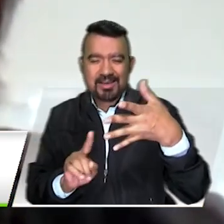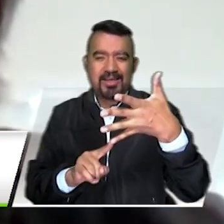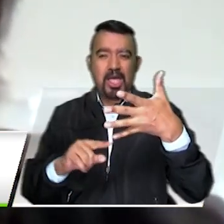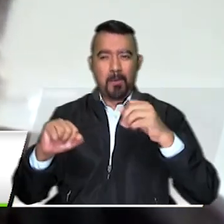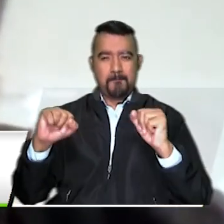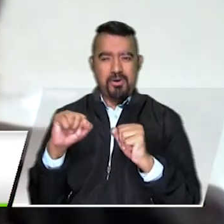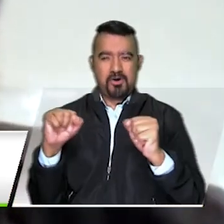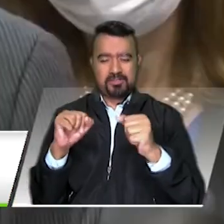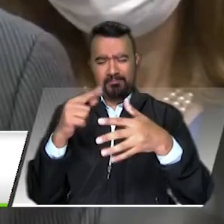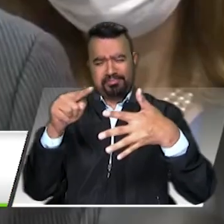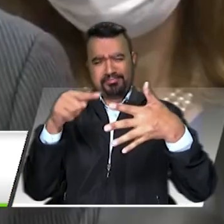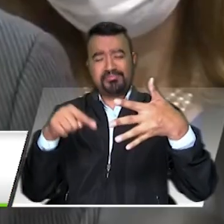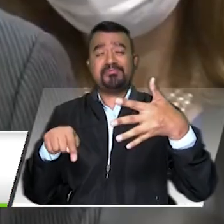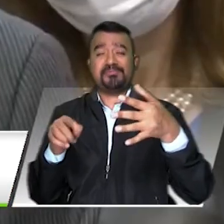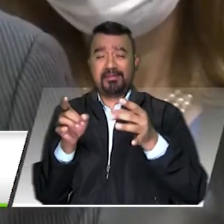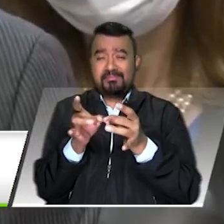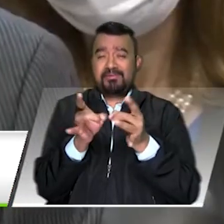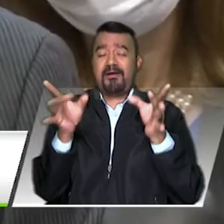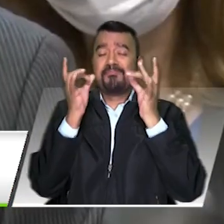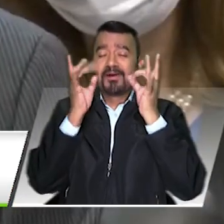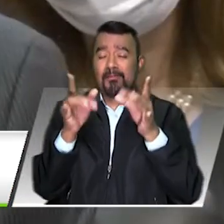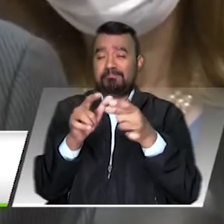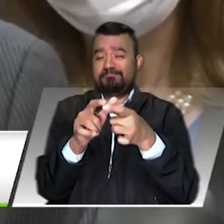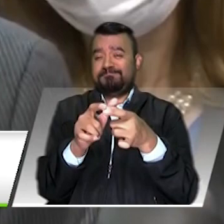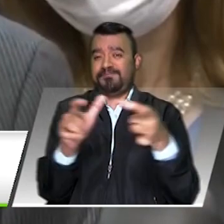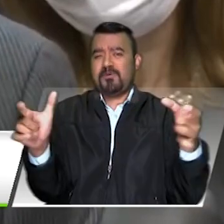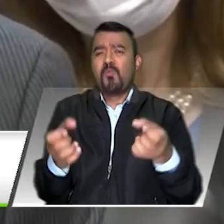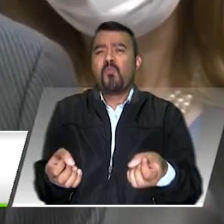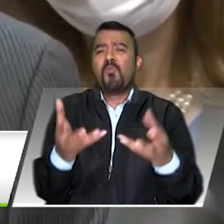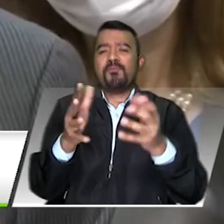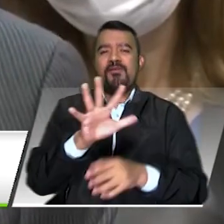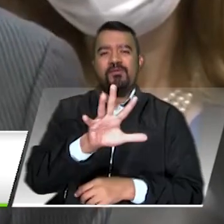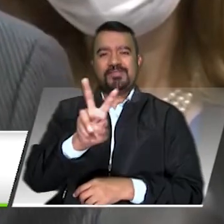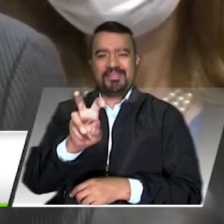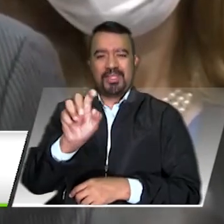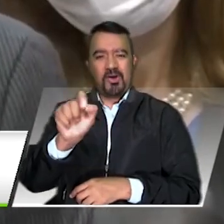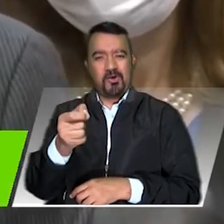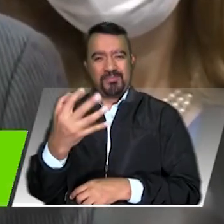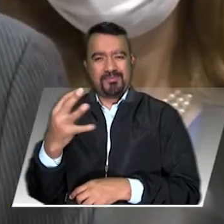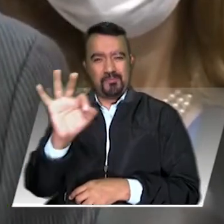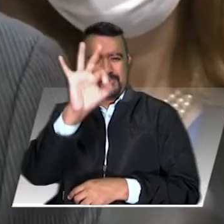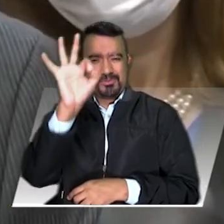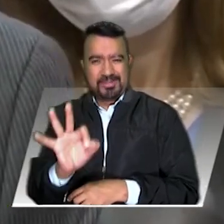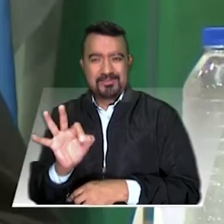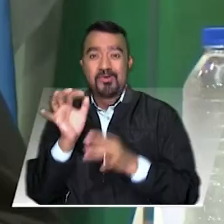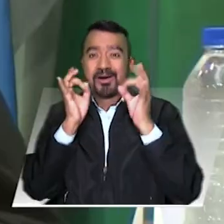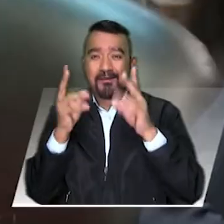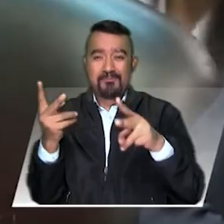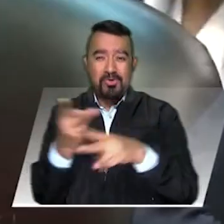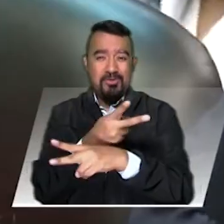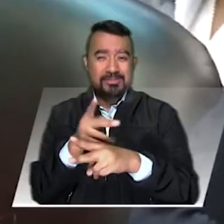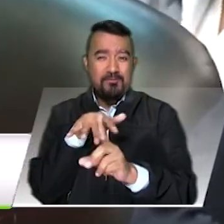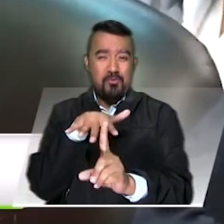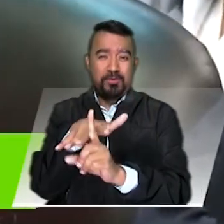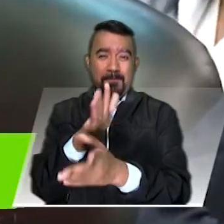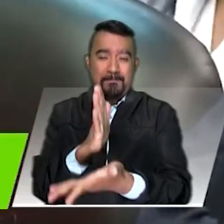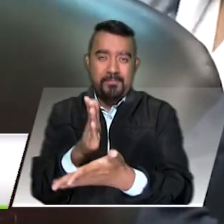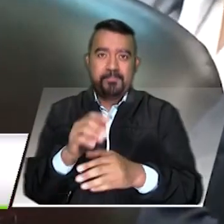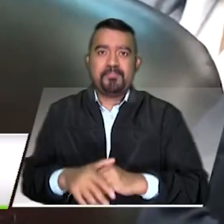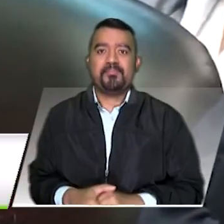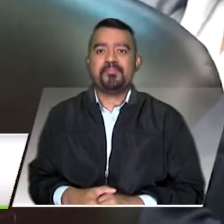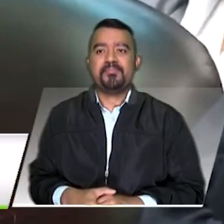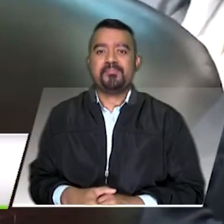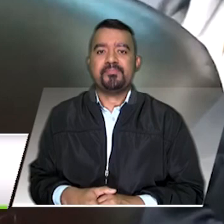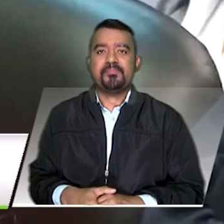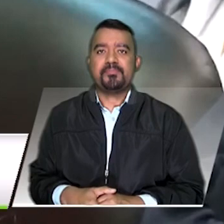estos hechos de violencia con el 57 6% de los casos de las actividades de el estado no investigado